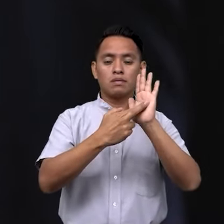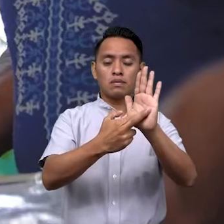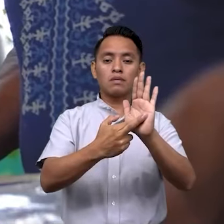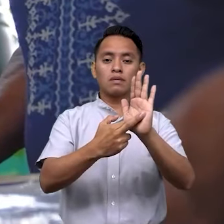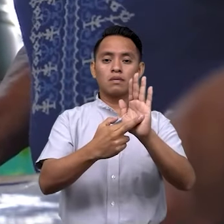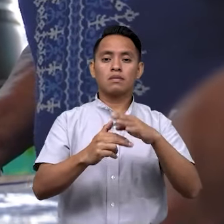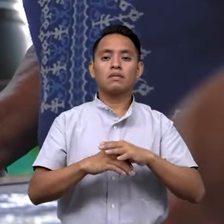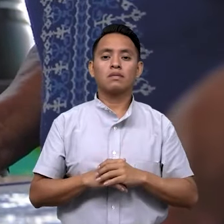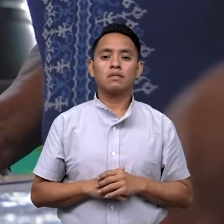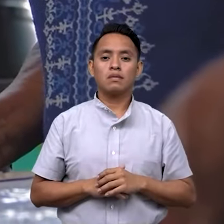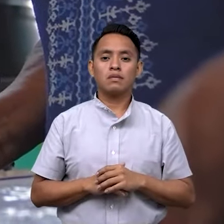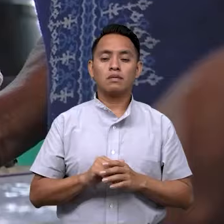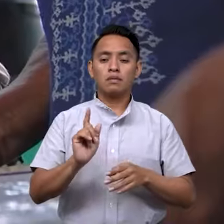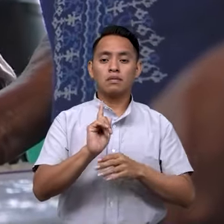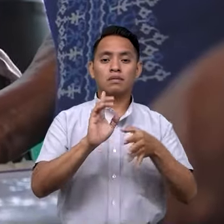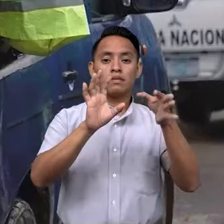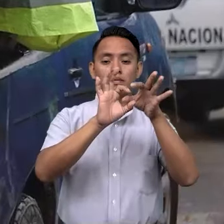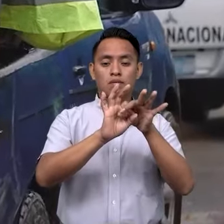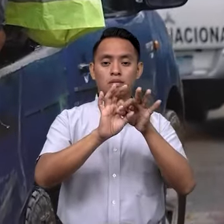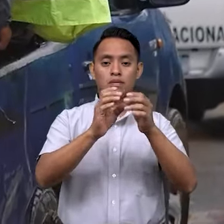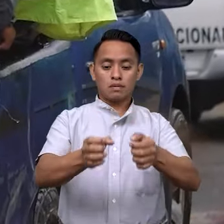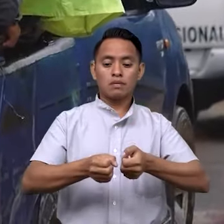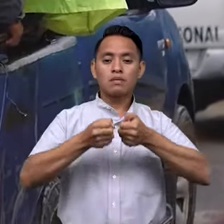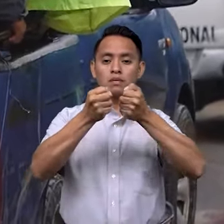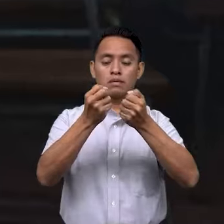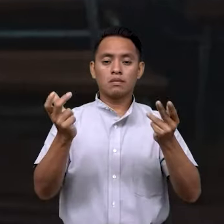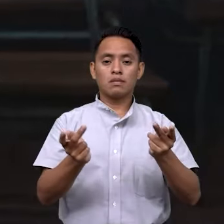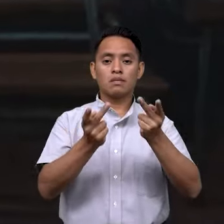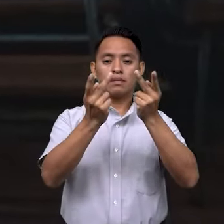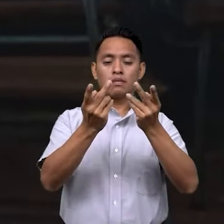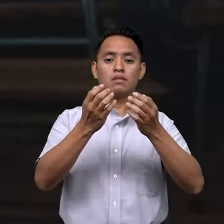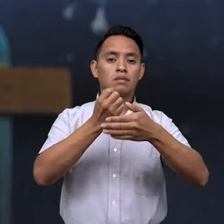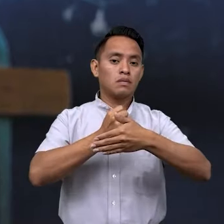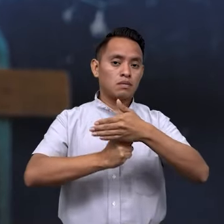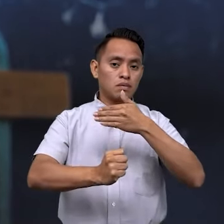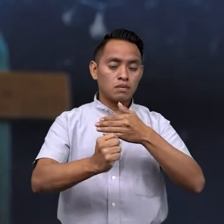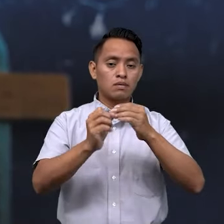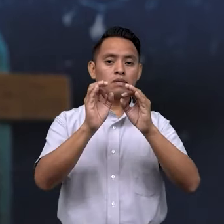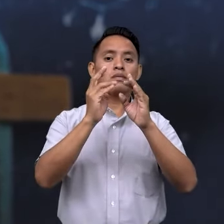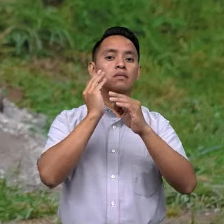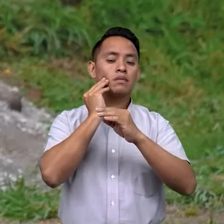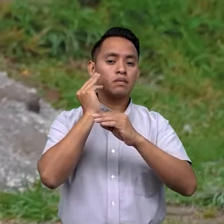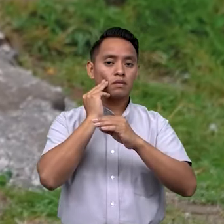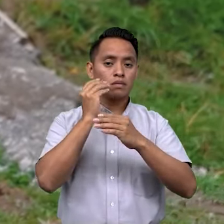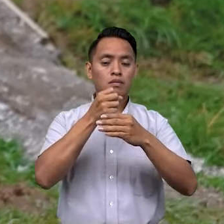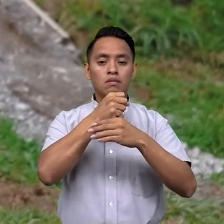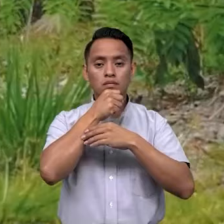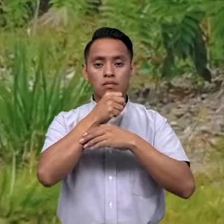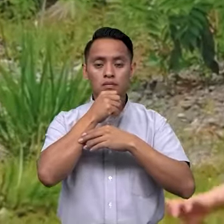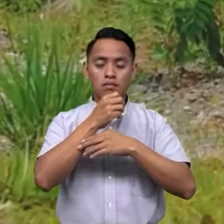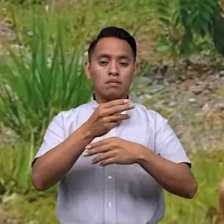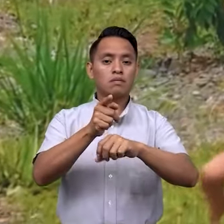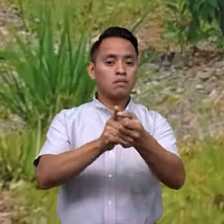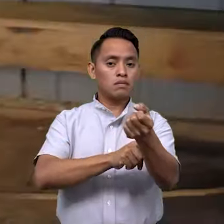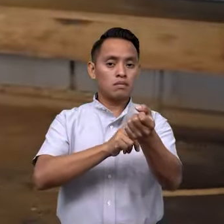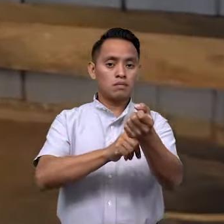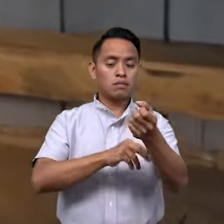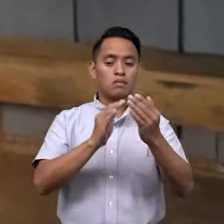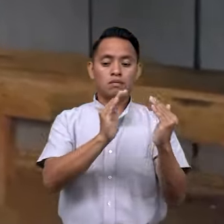respuesta y juntos salvemos la vida de nuestros hijos, de nuestras madres, abuelos,